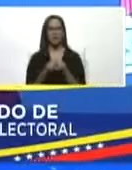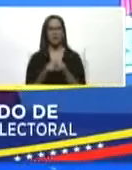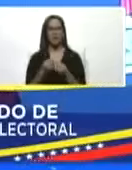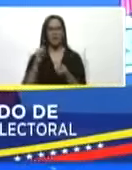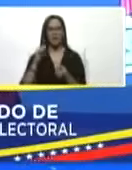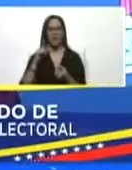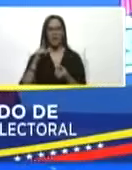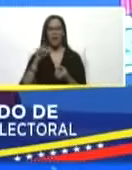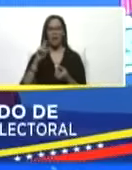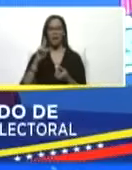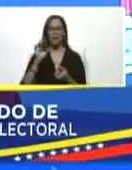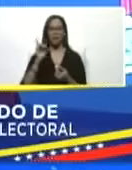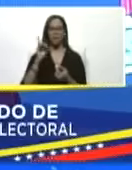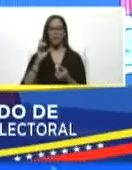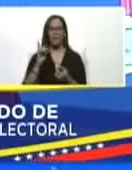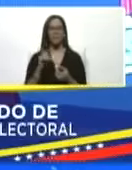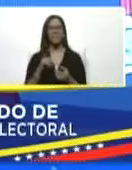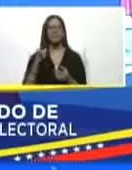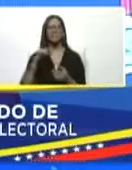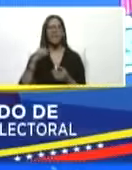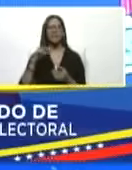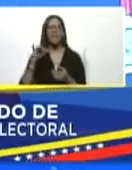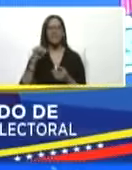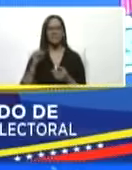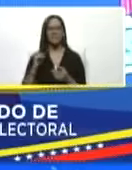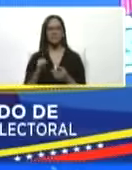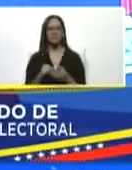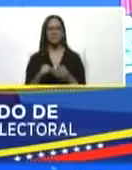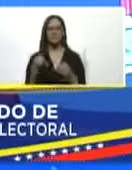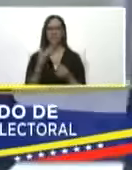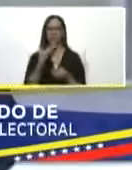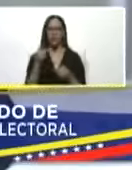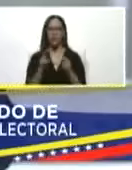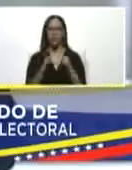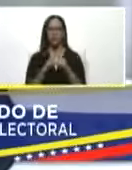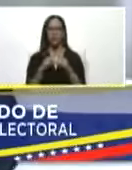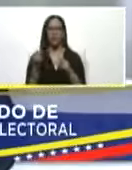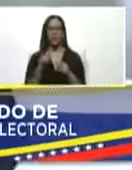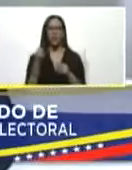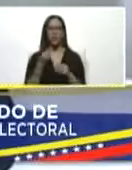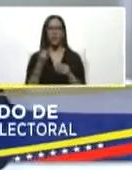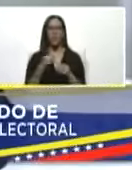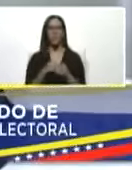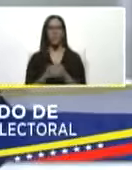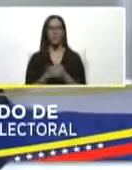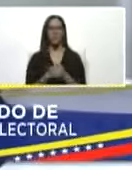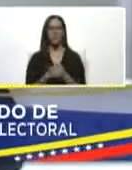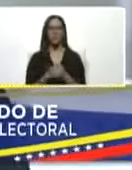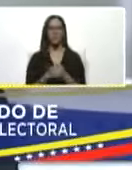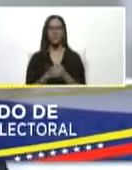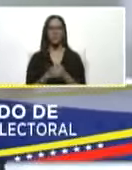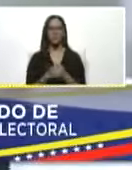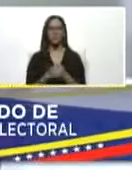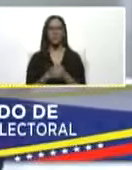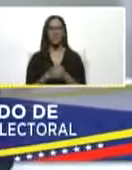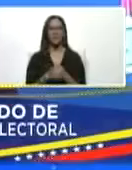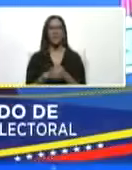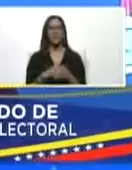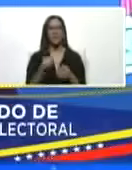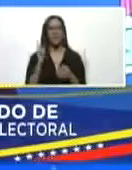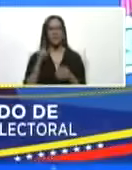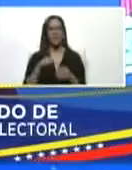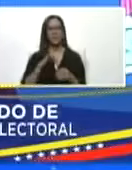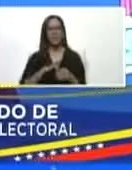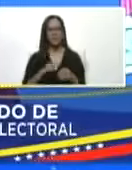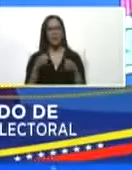Alfred Nazaret Ñáñez, mejor conocido como Alfred Nazaret. Y estarán los